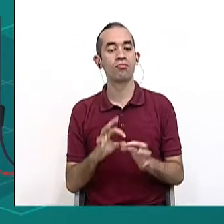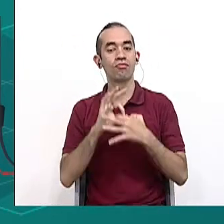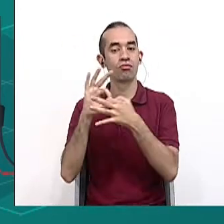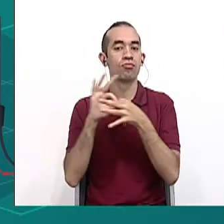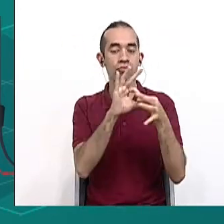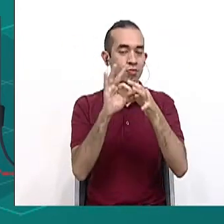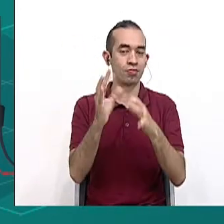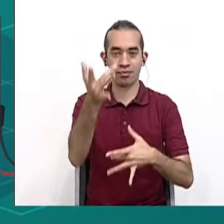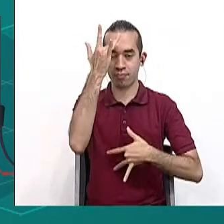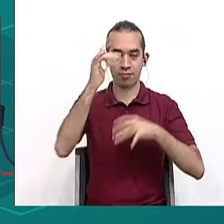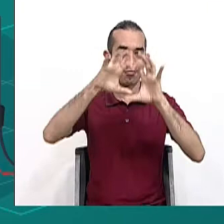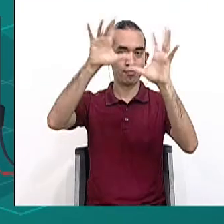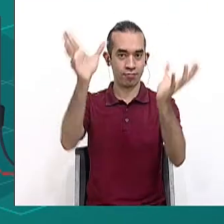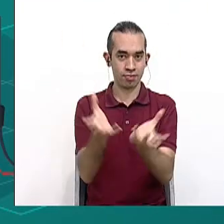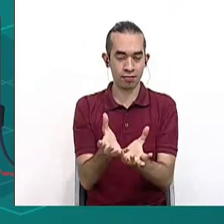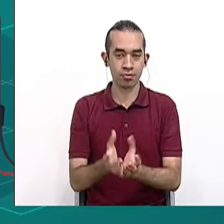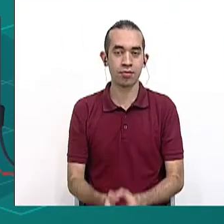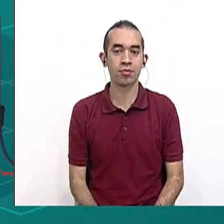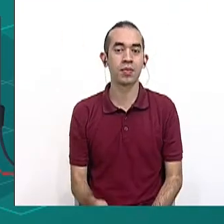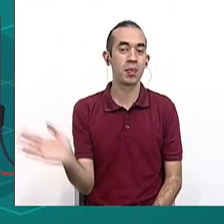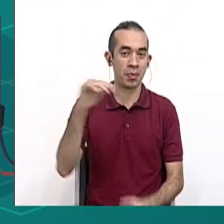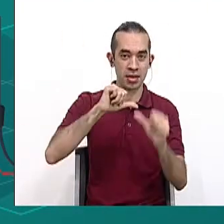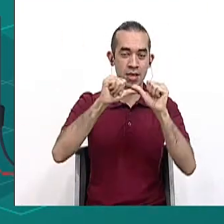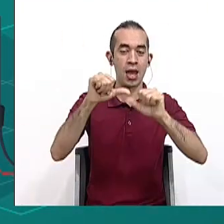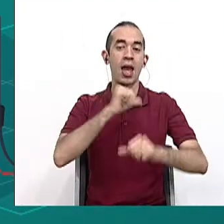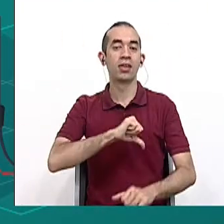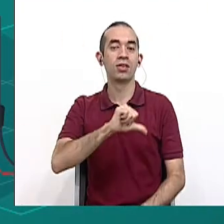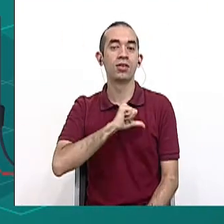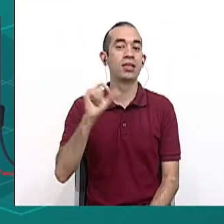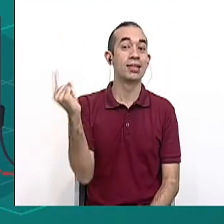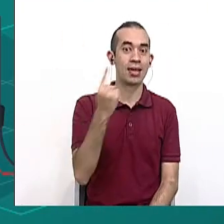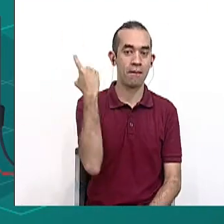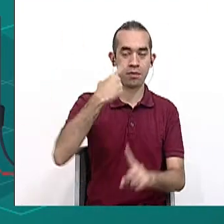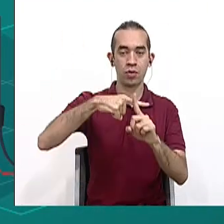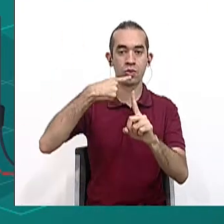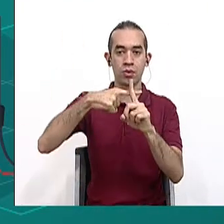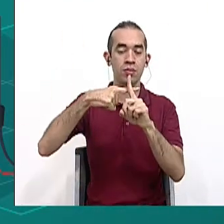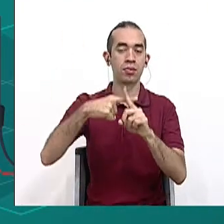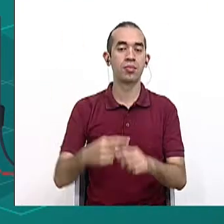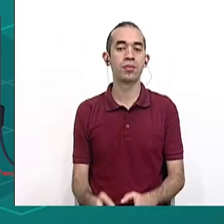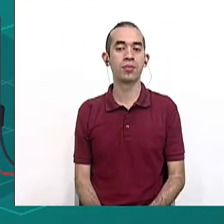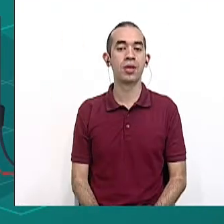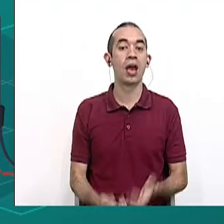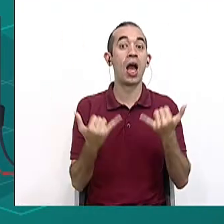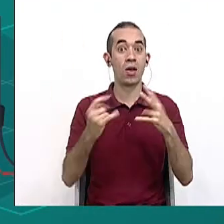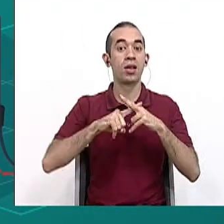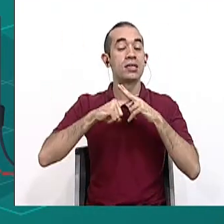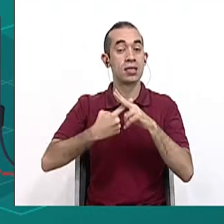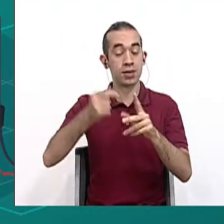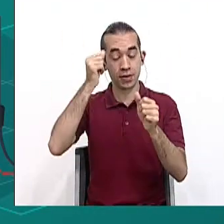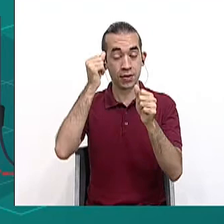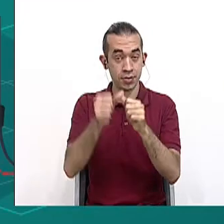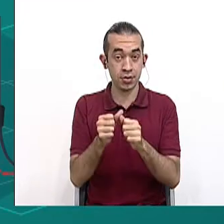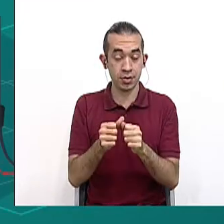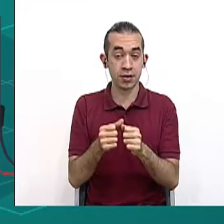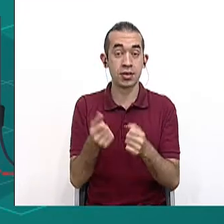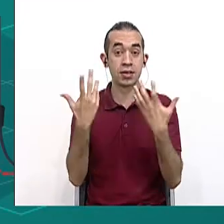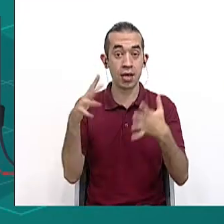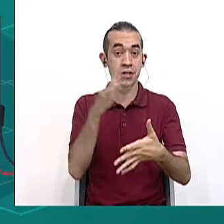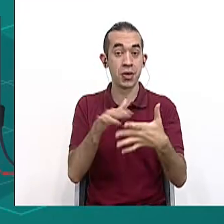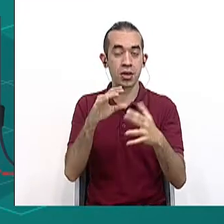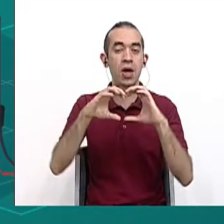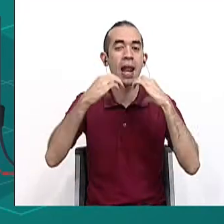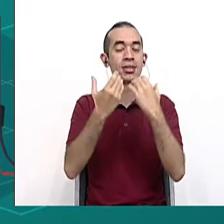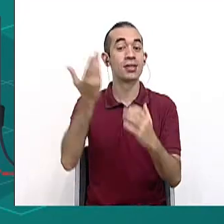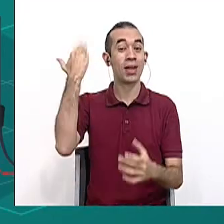durante esta pandemia. Así que sigamos con esa actitud siempre positiva. Vamos a iniciar recordando lo que estuvimos estudiando en la